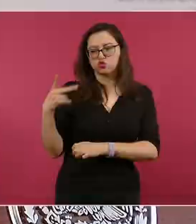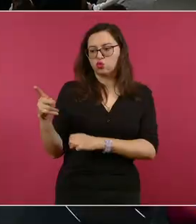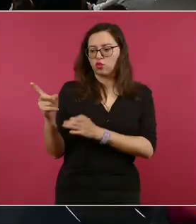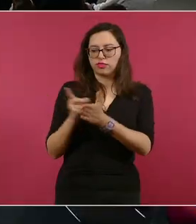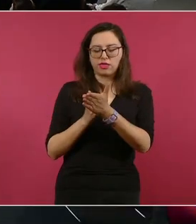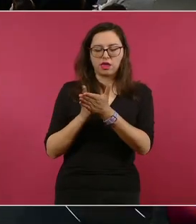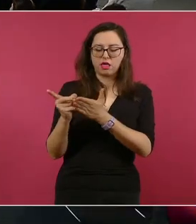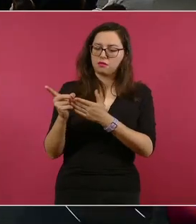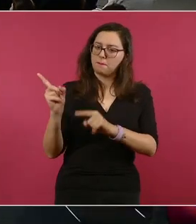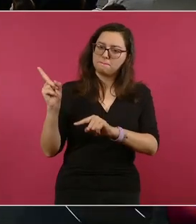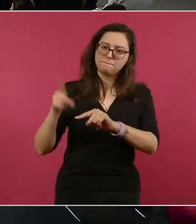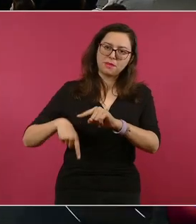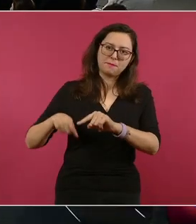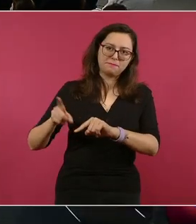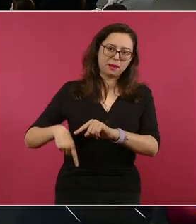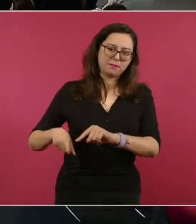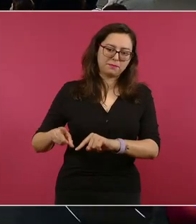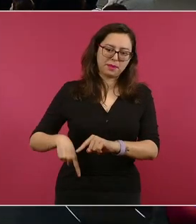que lo haga